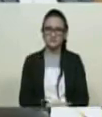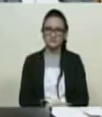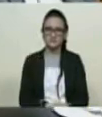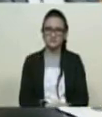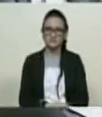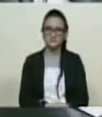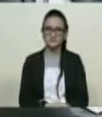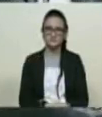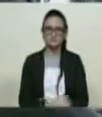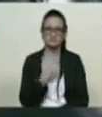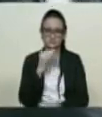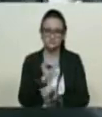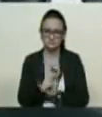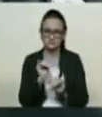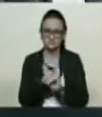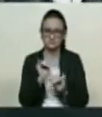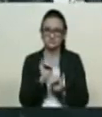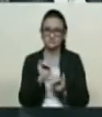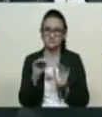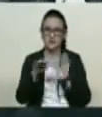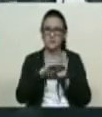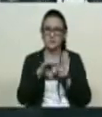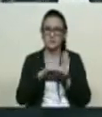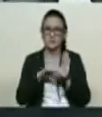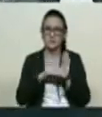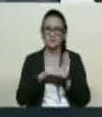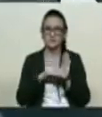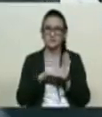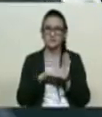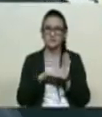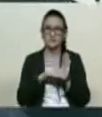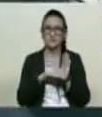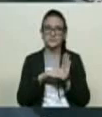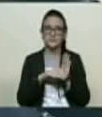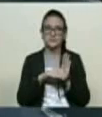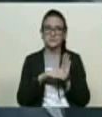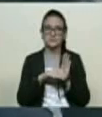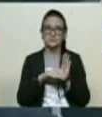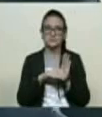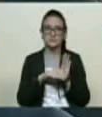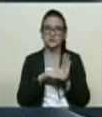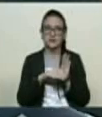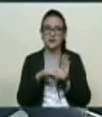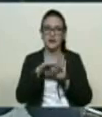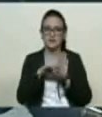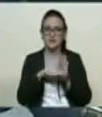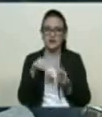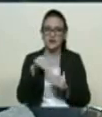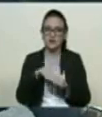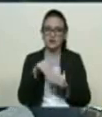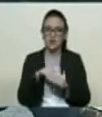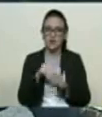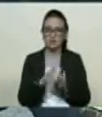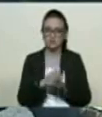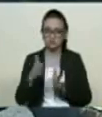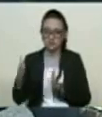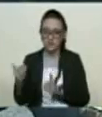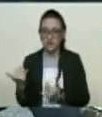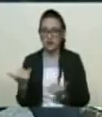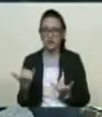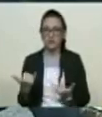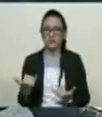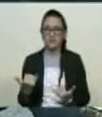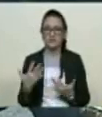ya para ir terminando con esta parte de la de las garantías electorales y pasar a la de los